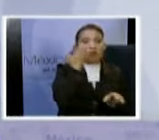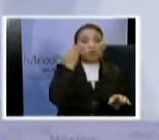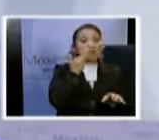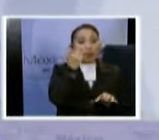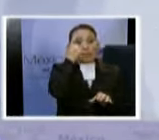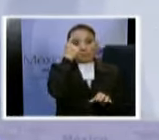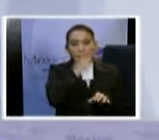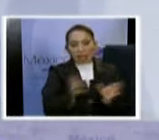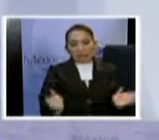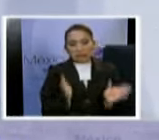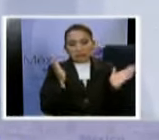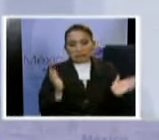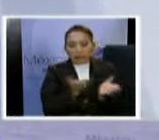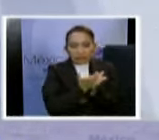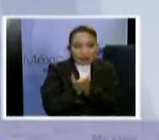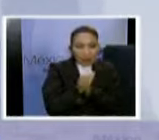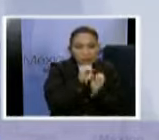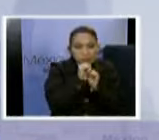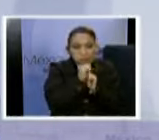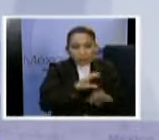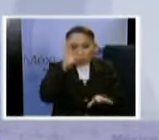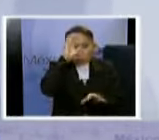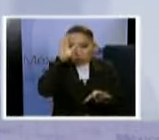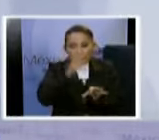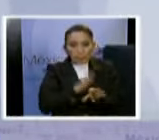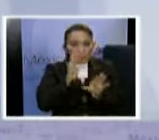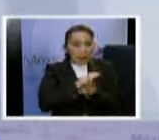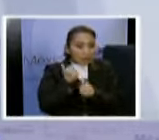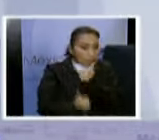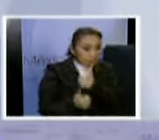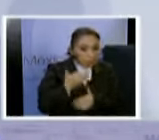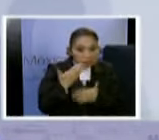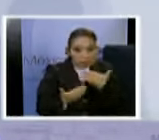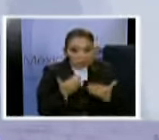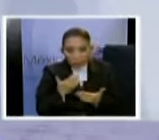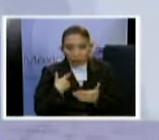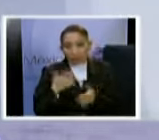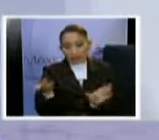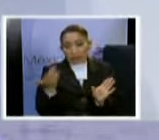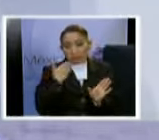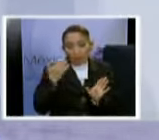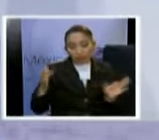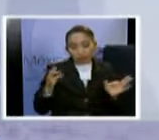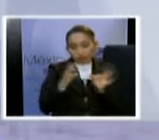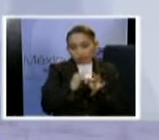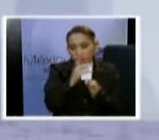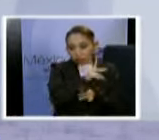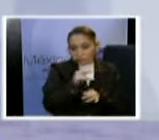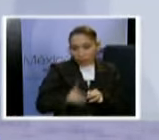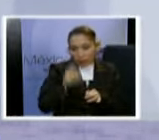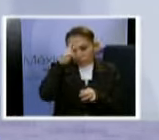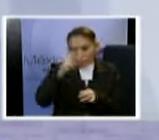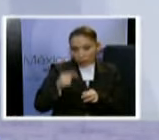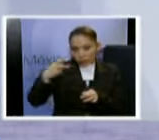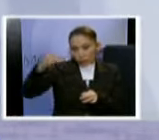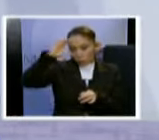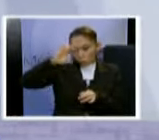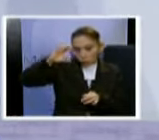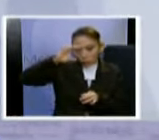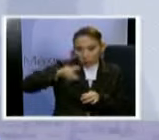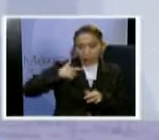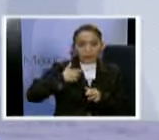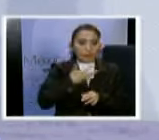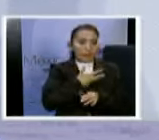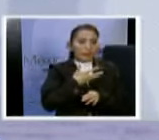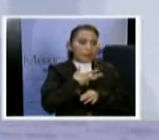para impulsar una estrategia de promoción cultural más proactiva. Hay una enorme simpatía y afinidad particular hacia México y su cultura.